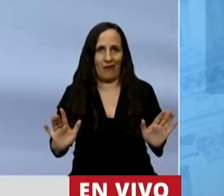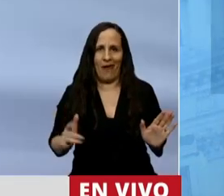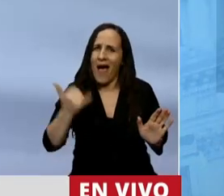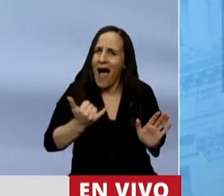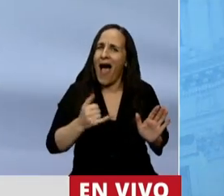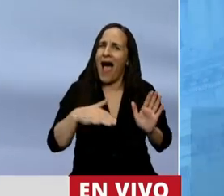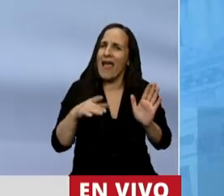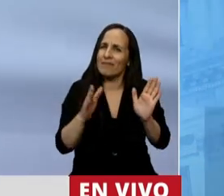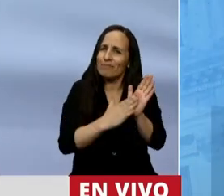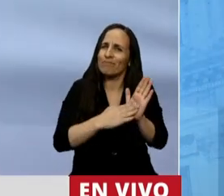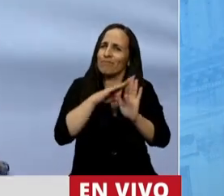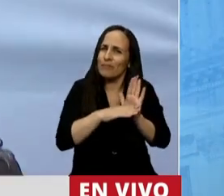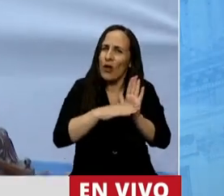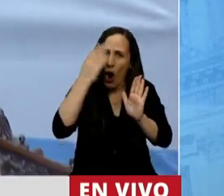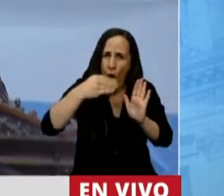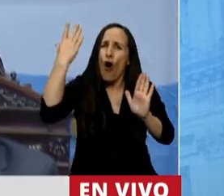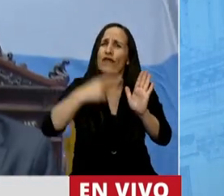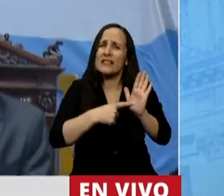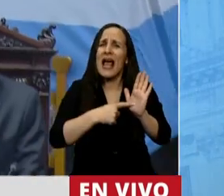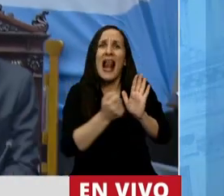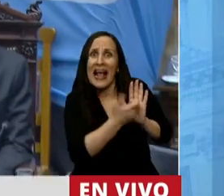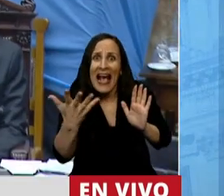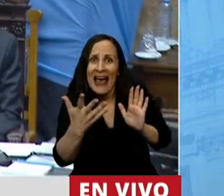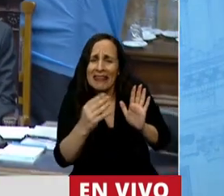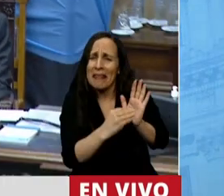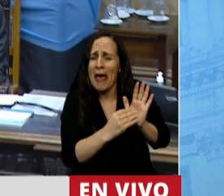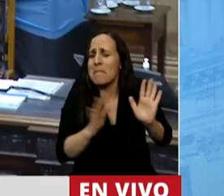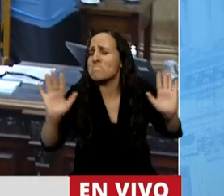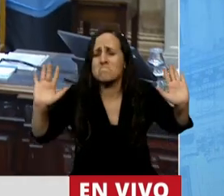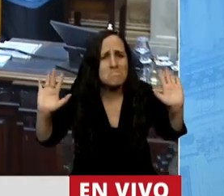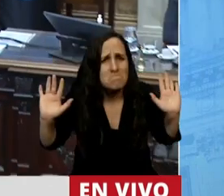registros oficiales, no de la cantidad de abortos